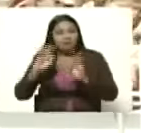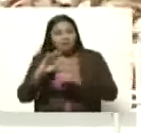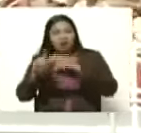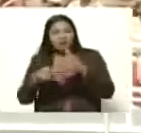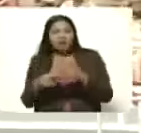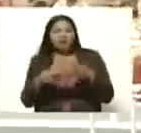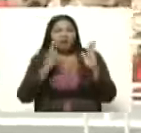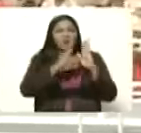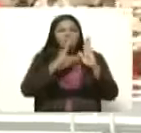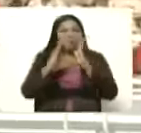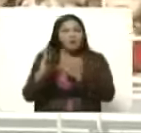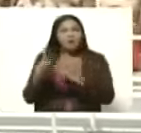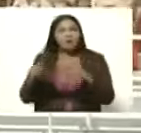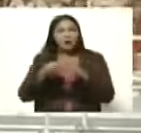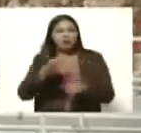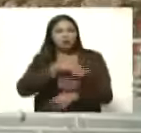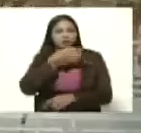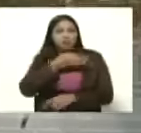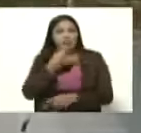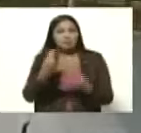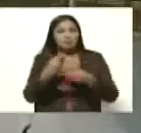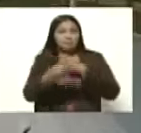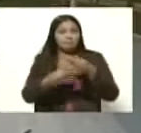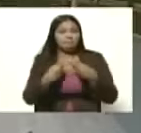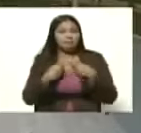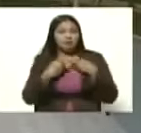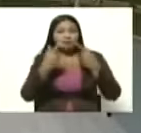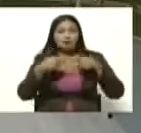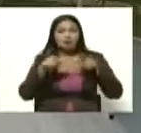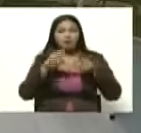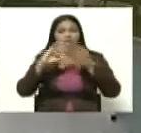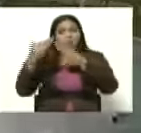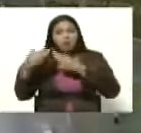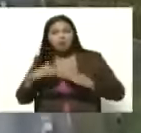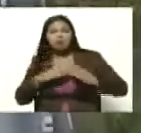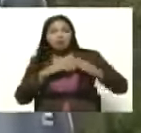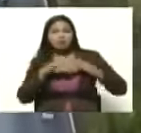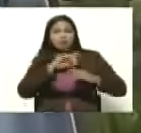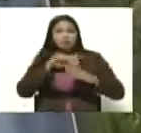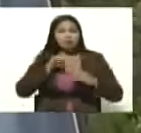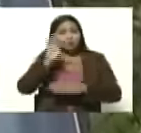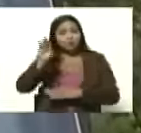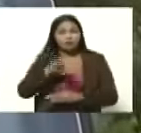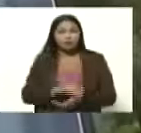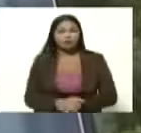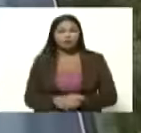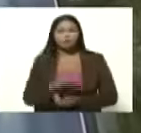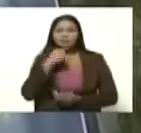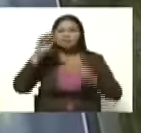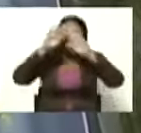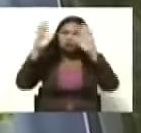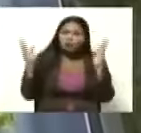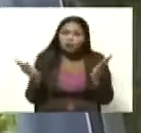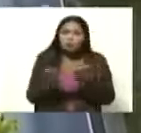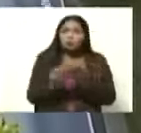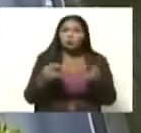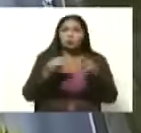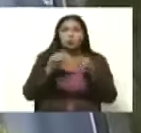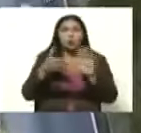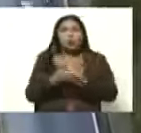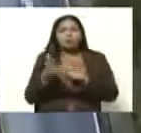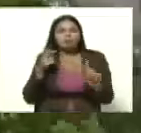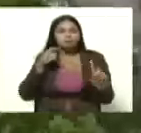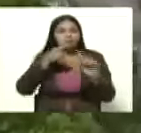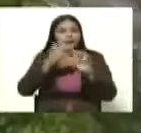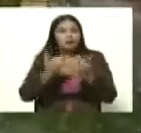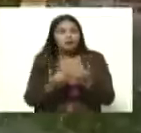las organizaciones sociales que hacen vida en las diferentes comunidades de nuestro país para decirle al mundo cuál es el camino que